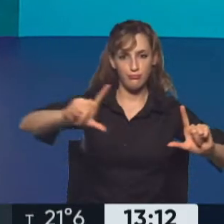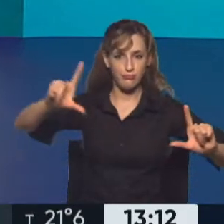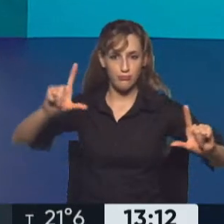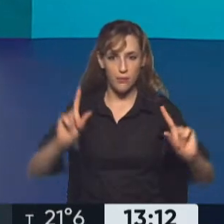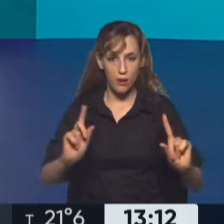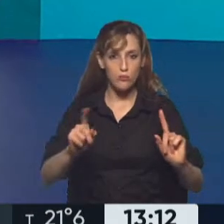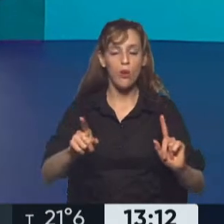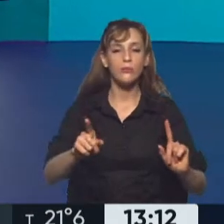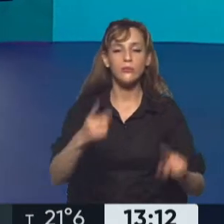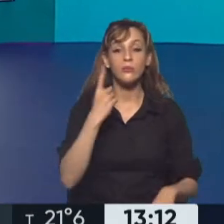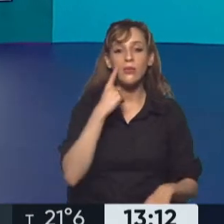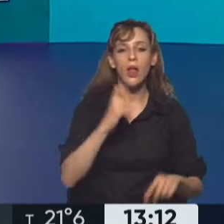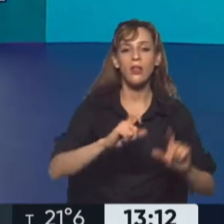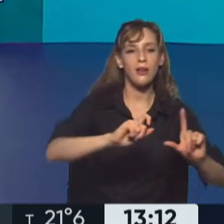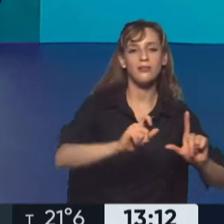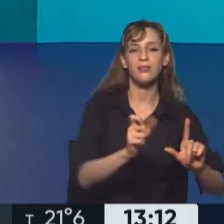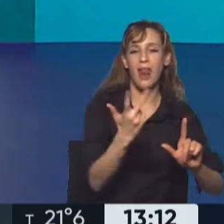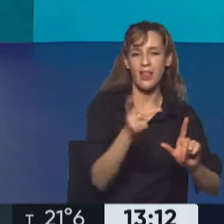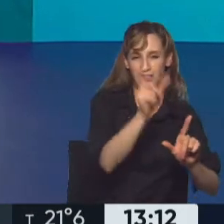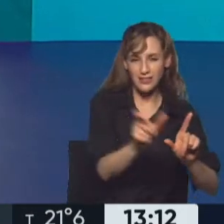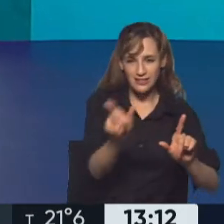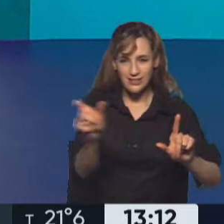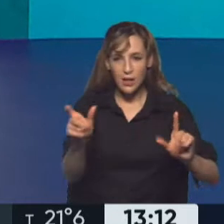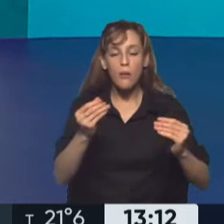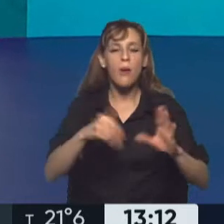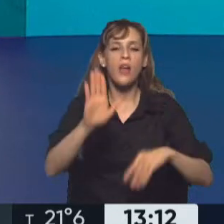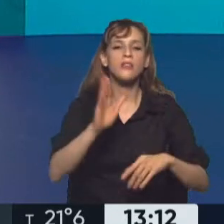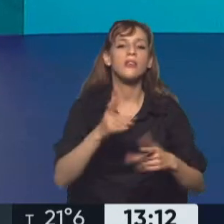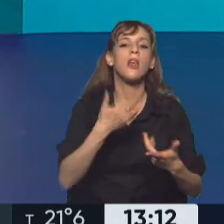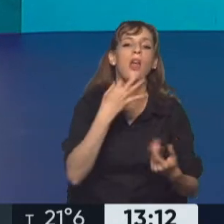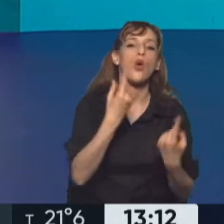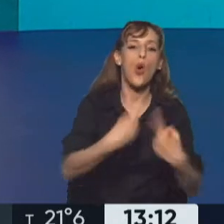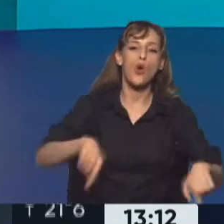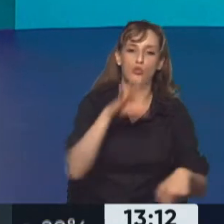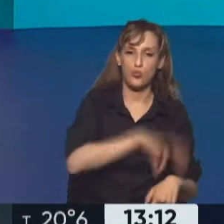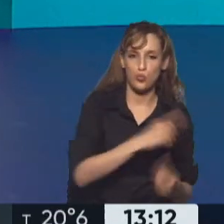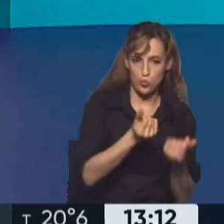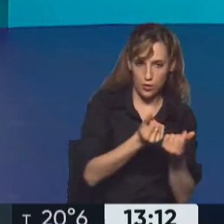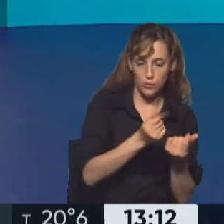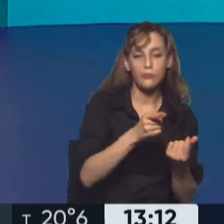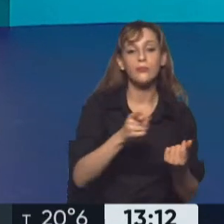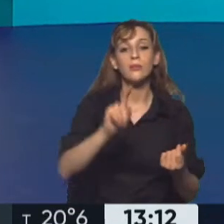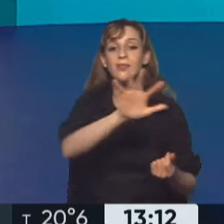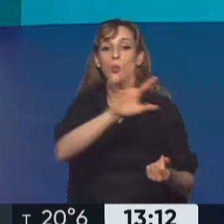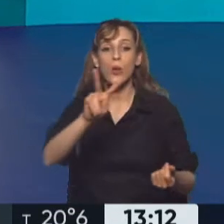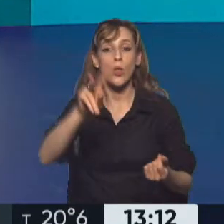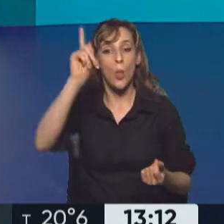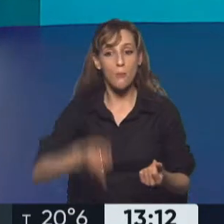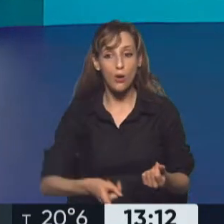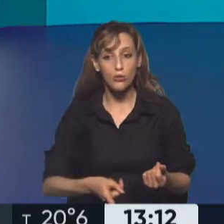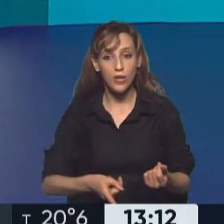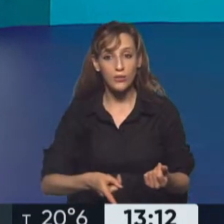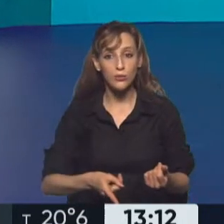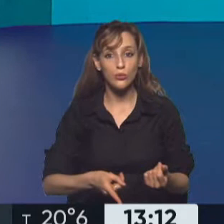Fíjense, estas tres columnas refieren a la distribución en el ingreso. Acá tenemos que el 52%